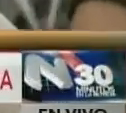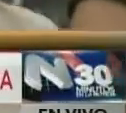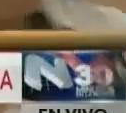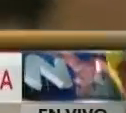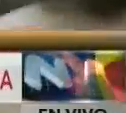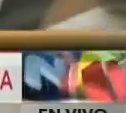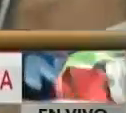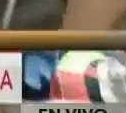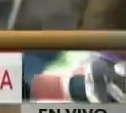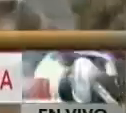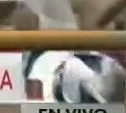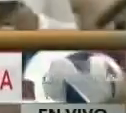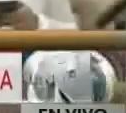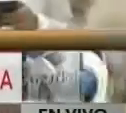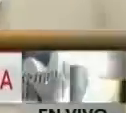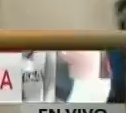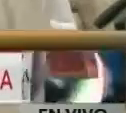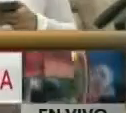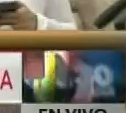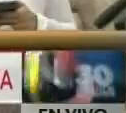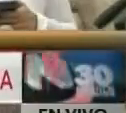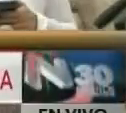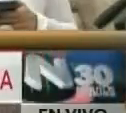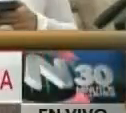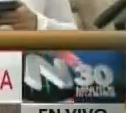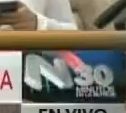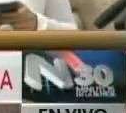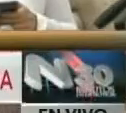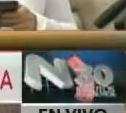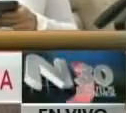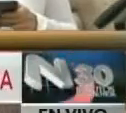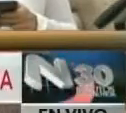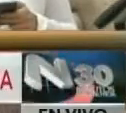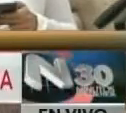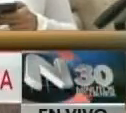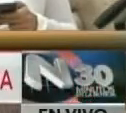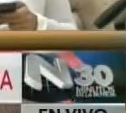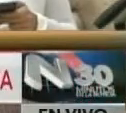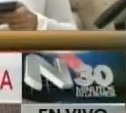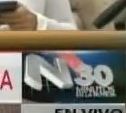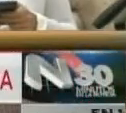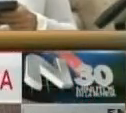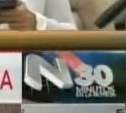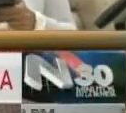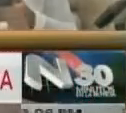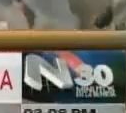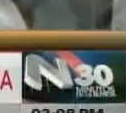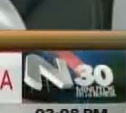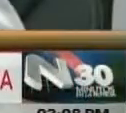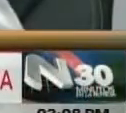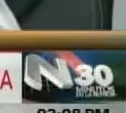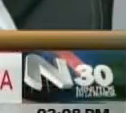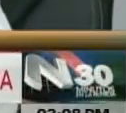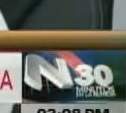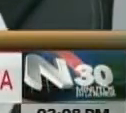Gracias. Bueno, sobre lo primero, no. De fechas no hablamos. Claro,